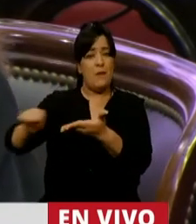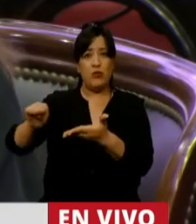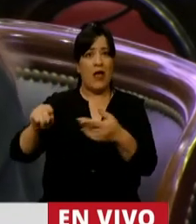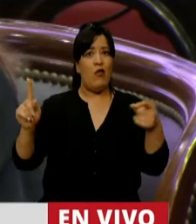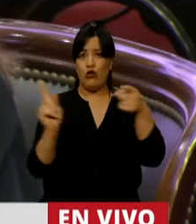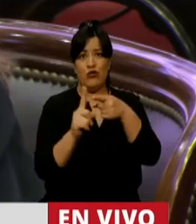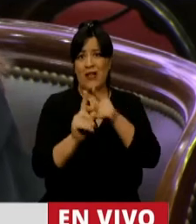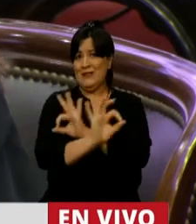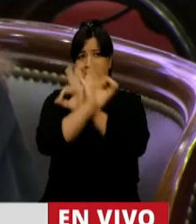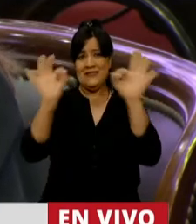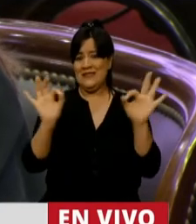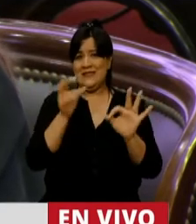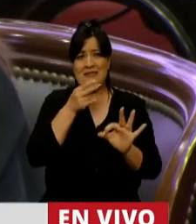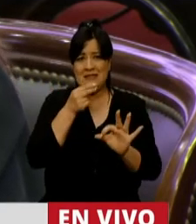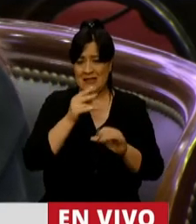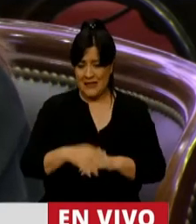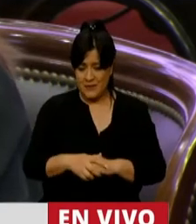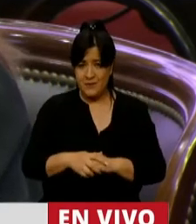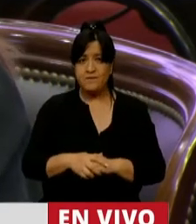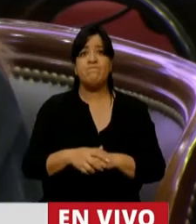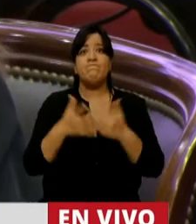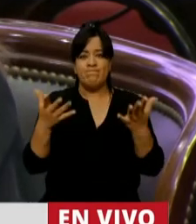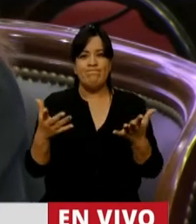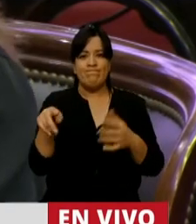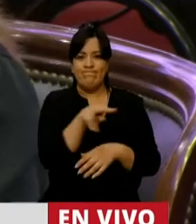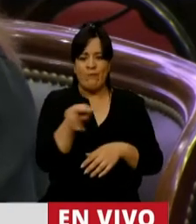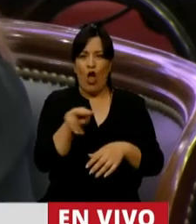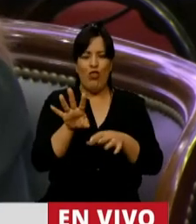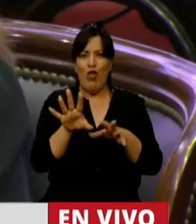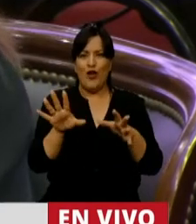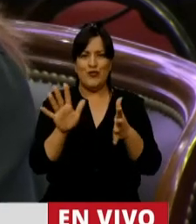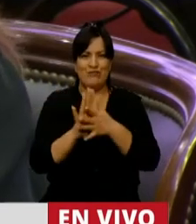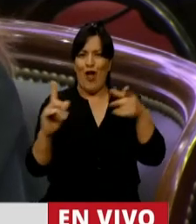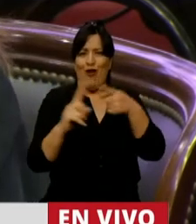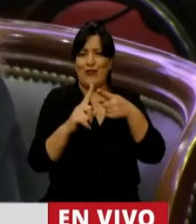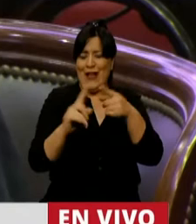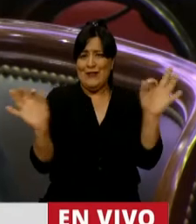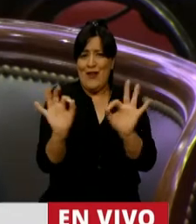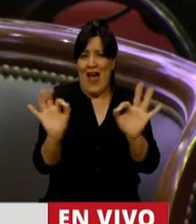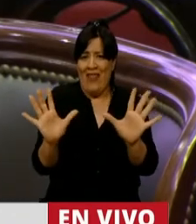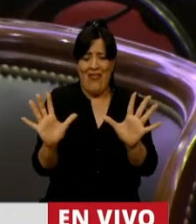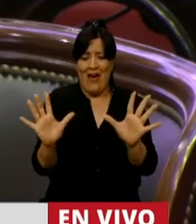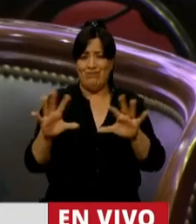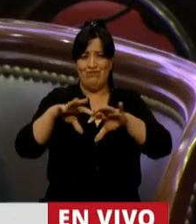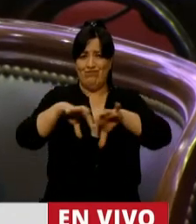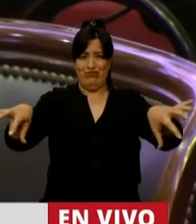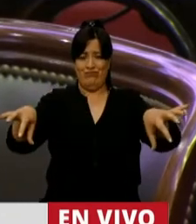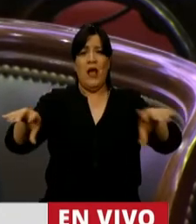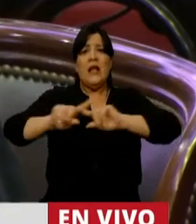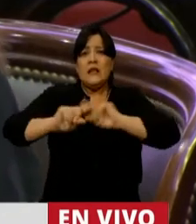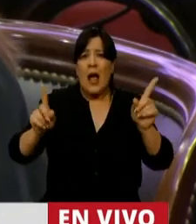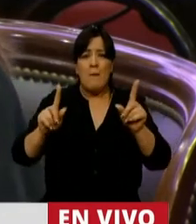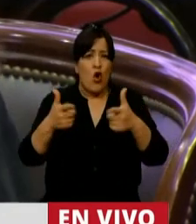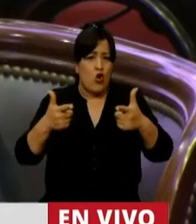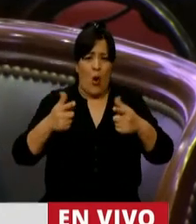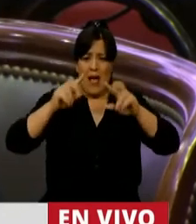Nación. Y al lesionarse eso, ese contacto, tampoco se ha jerarquizado las